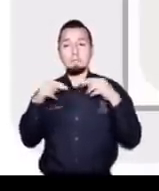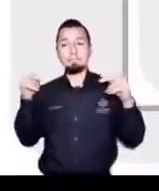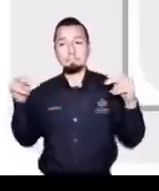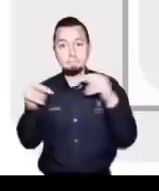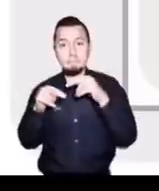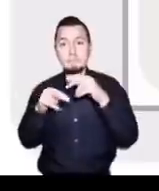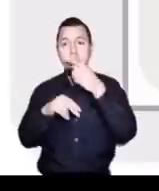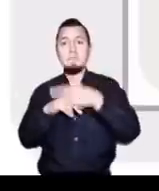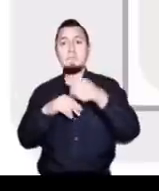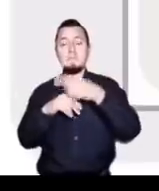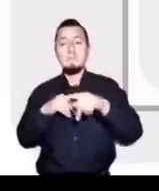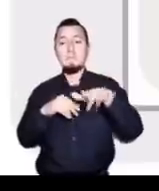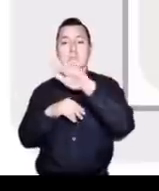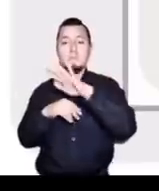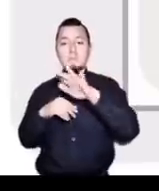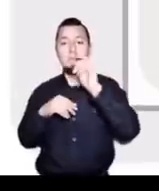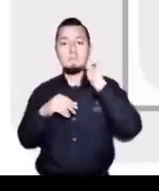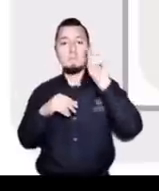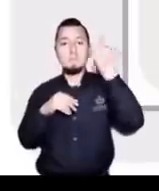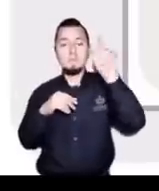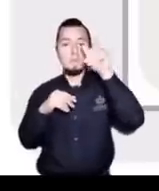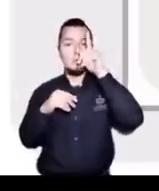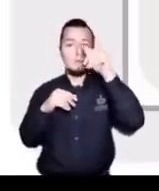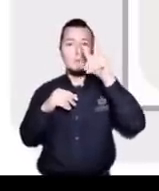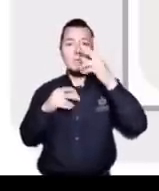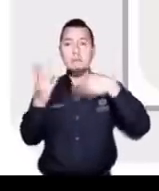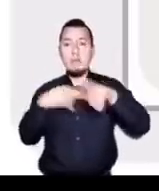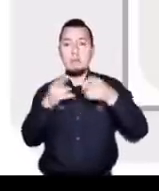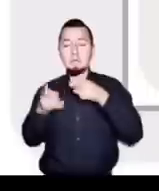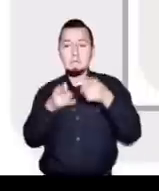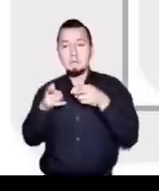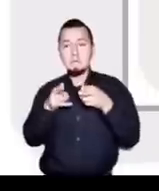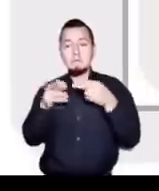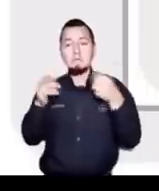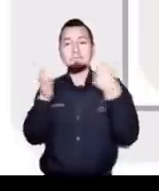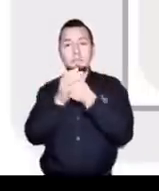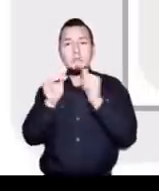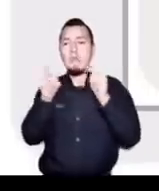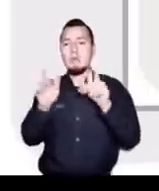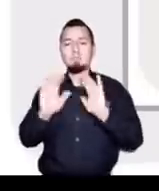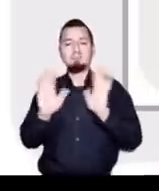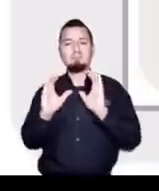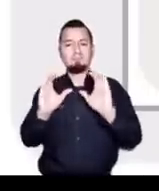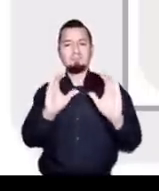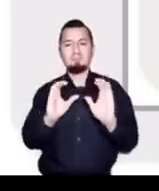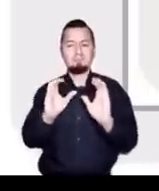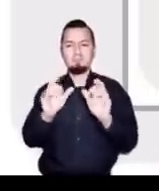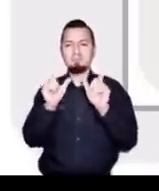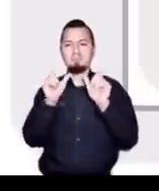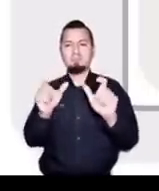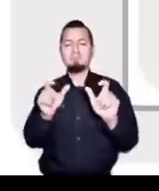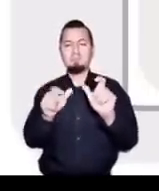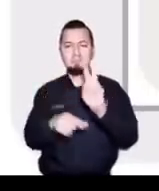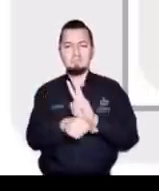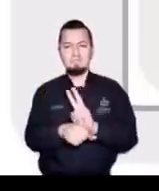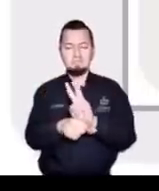hay la proximidad de un tren, ya sea de pasajeros o de carga, dando total seguridad para